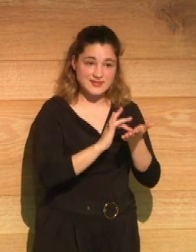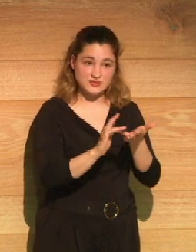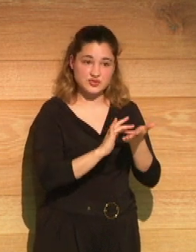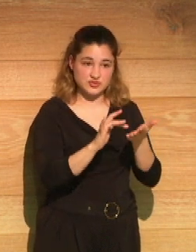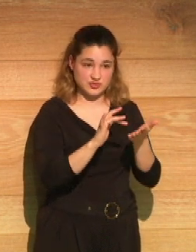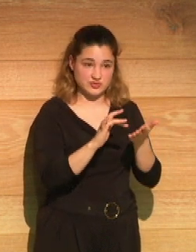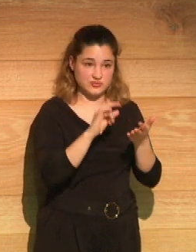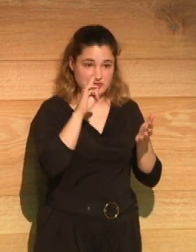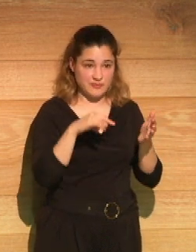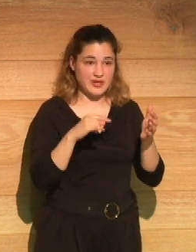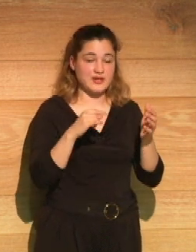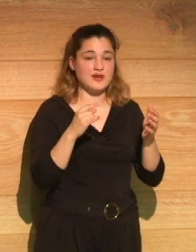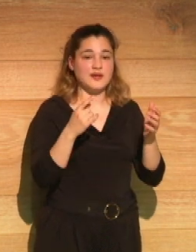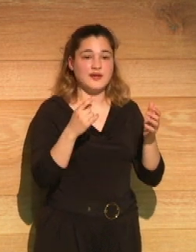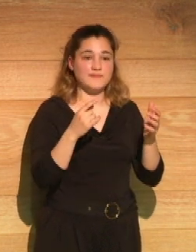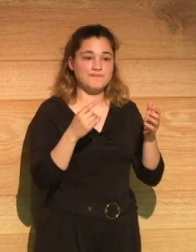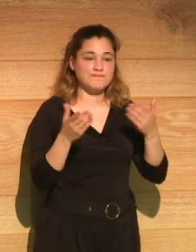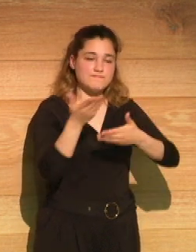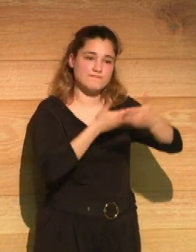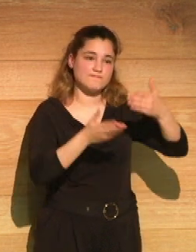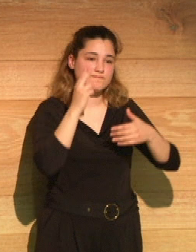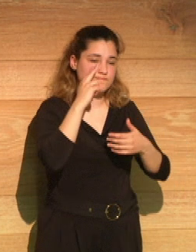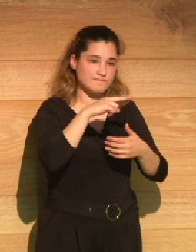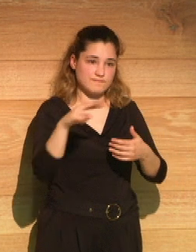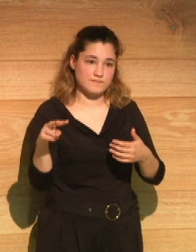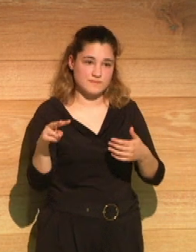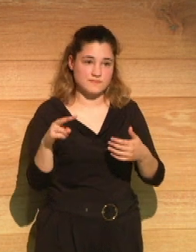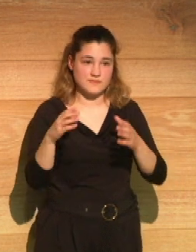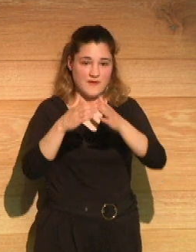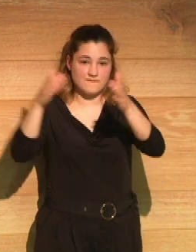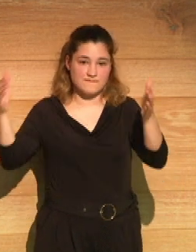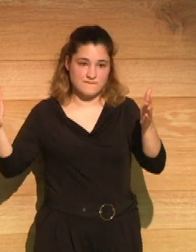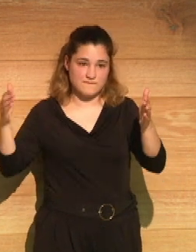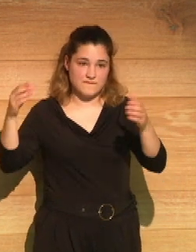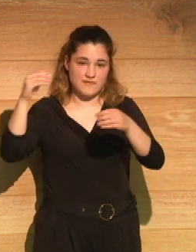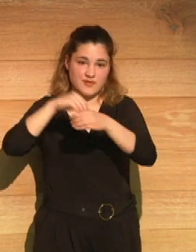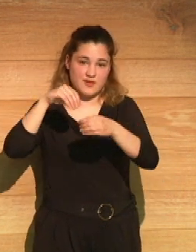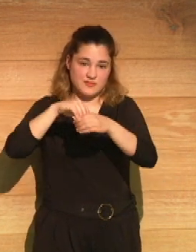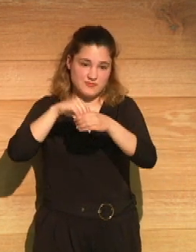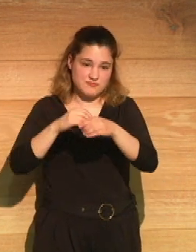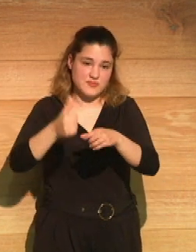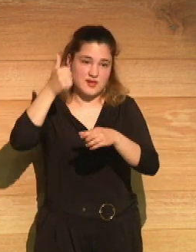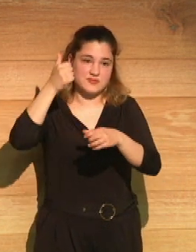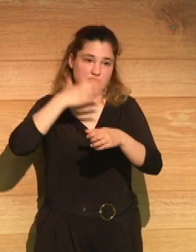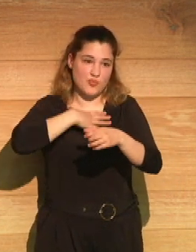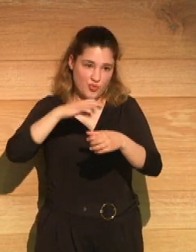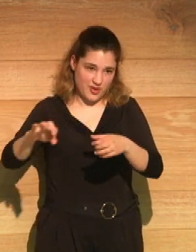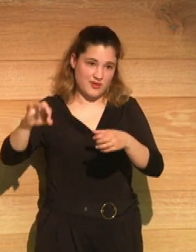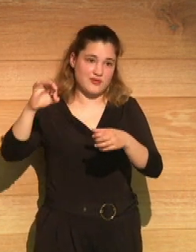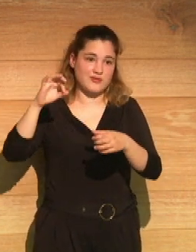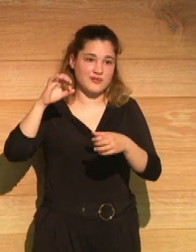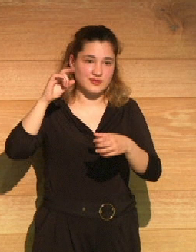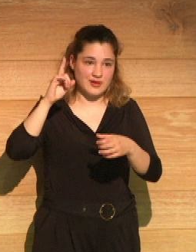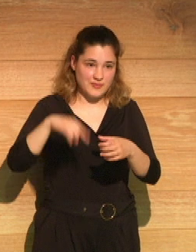de intercambios expositivos, las grandes instituciones obviamente tienen mayor capacidad de implementación y tienen